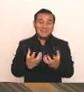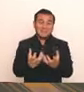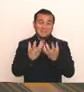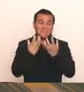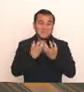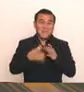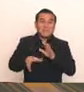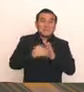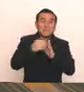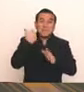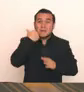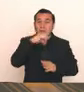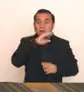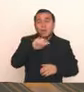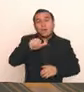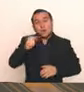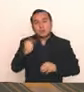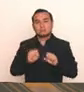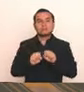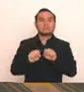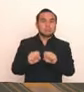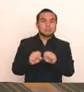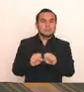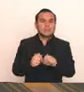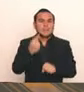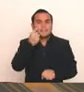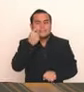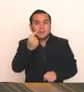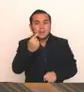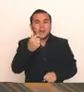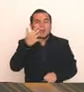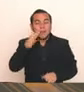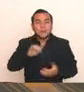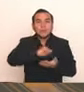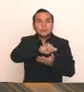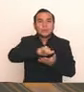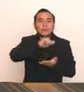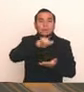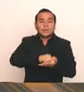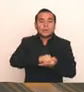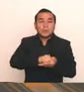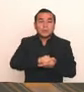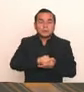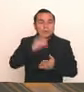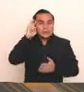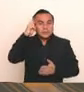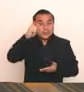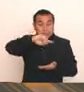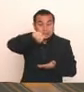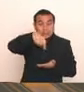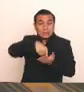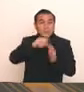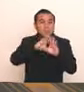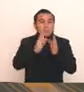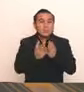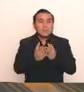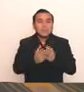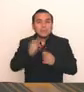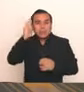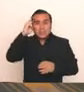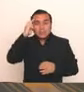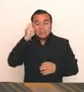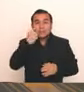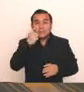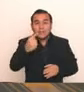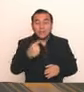algunos de ellos ahí haciendo imaginen ver la nueva york la capital del mundo como la llaman algunos construyendo fosas comunes